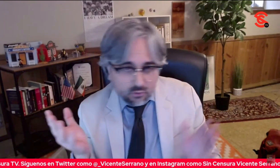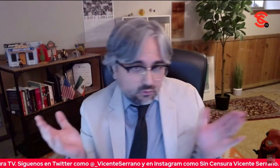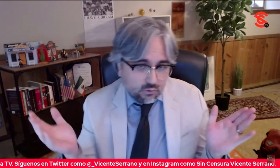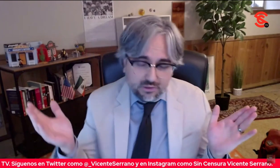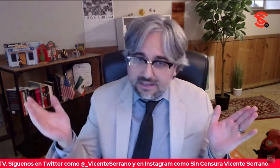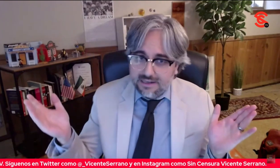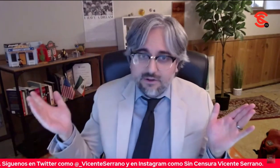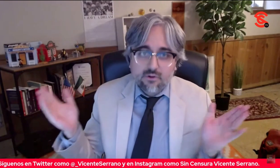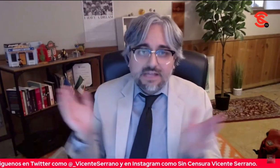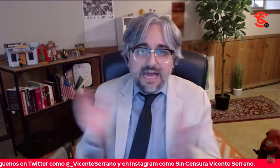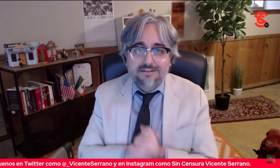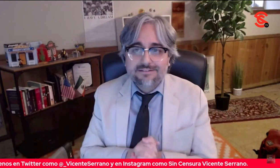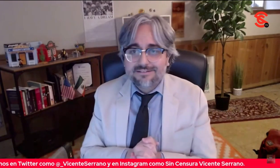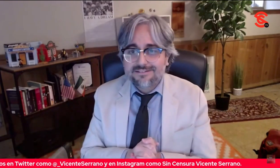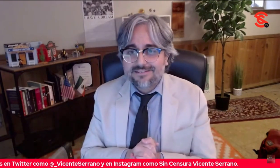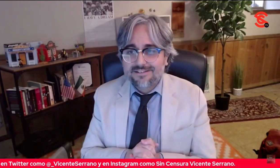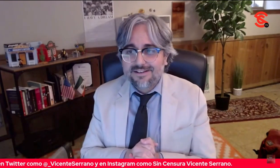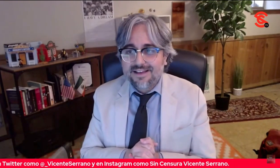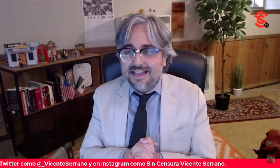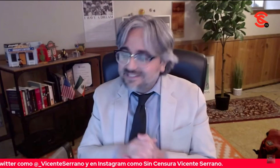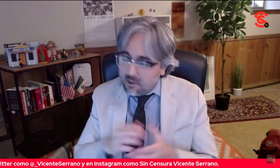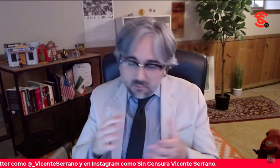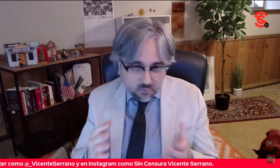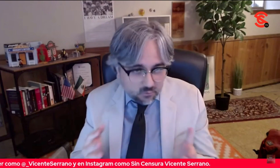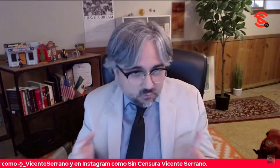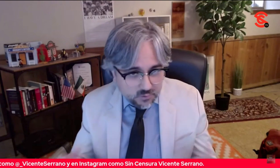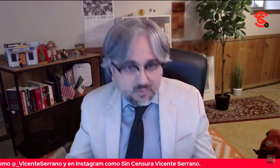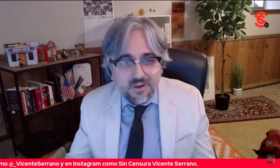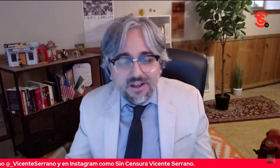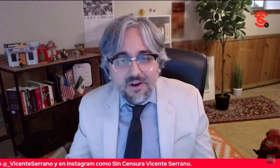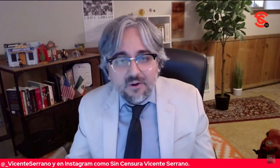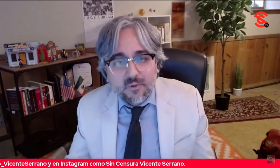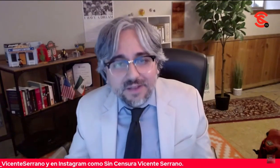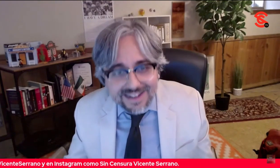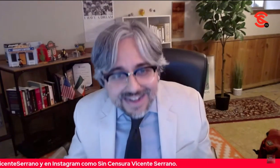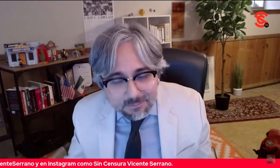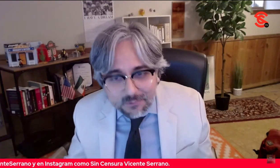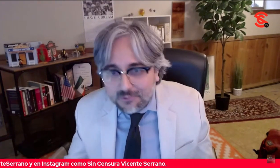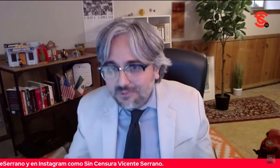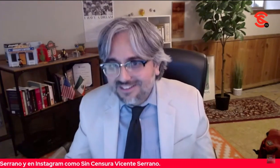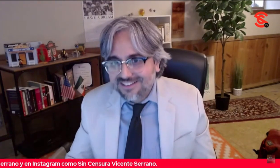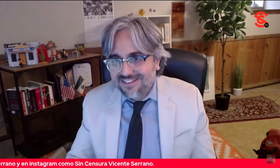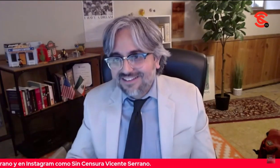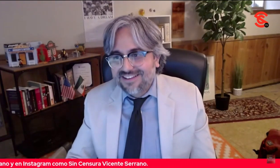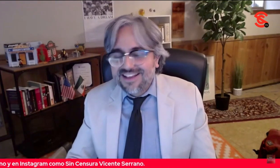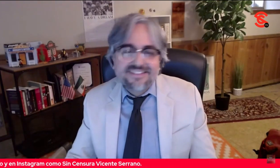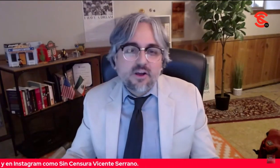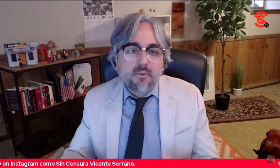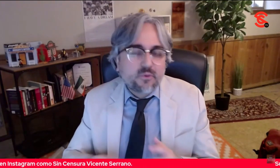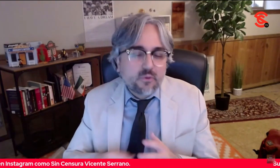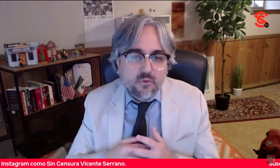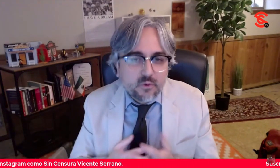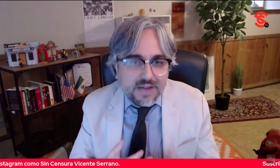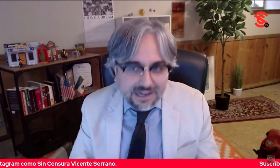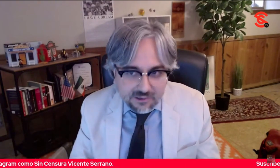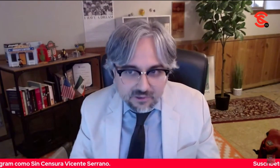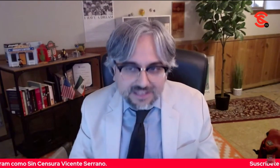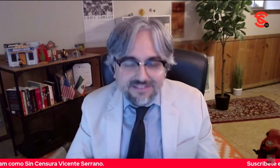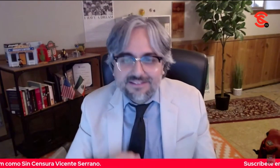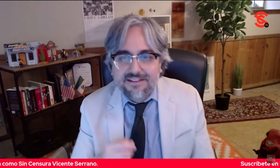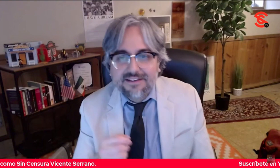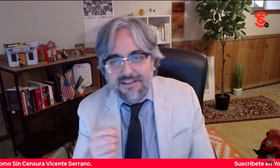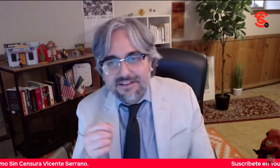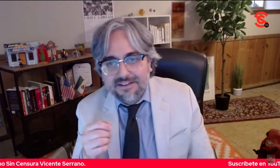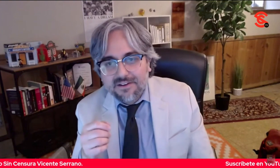como todos fueron Nayeli Roldán, así como todos fueron Jorge Ramos, así como todos fueron Carlos